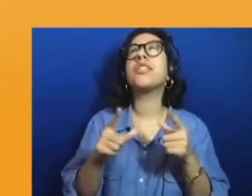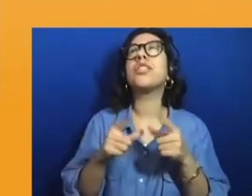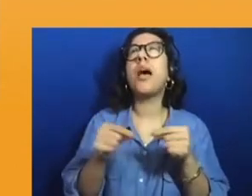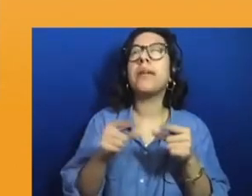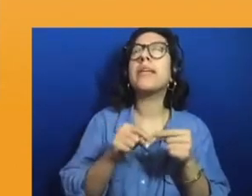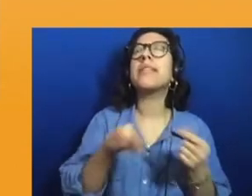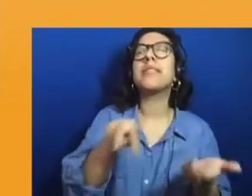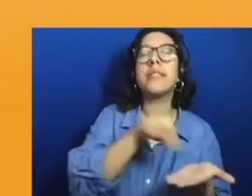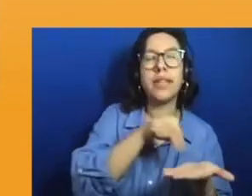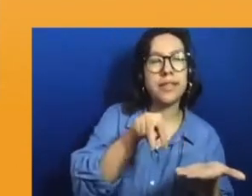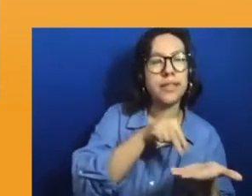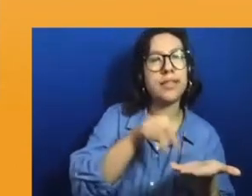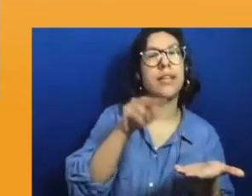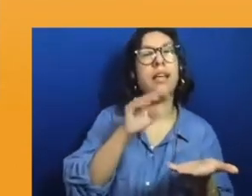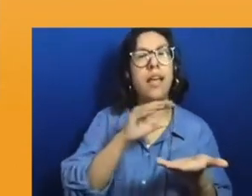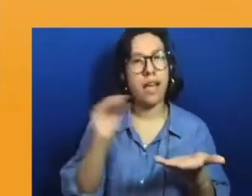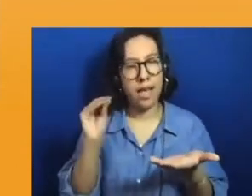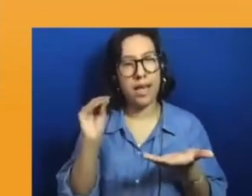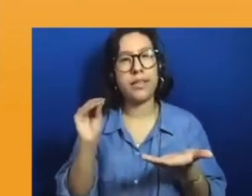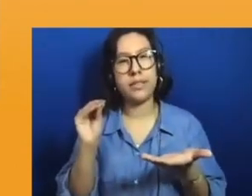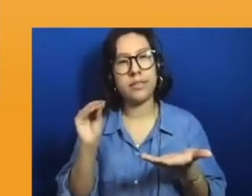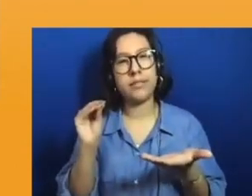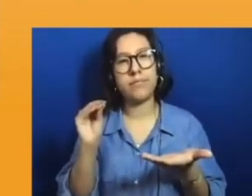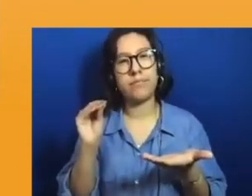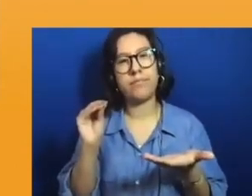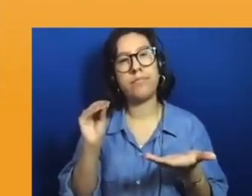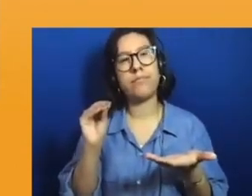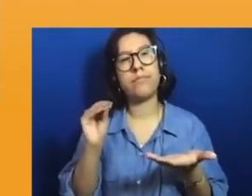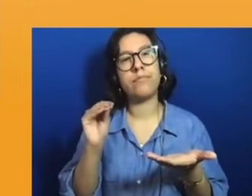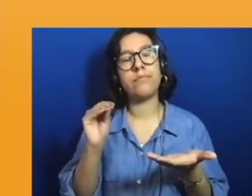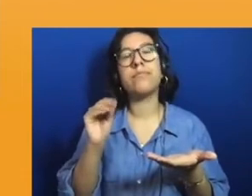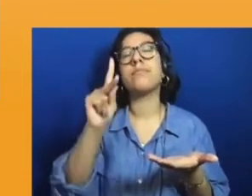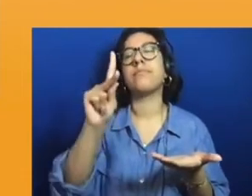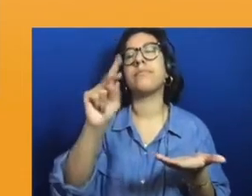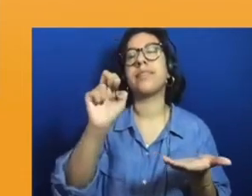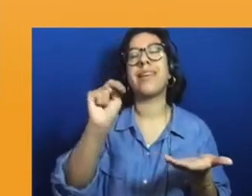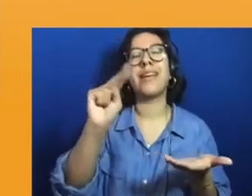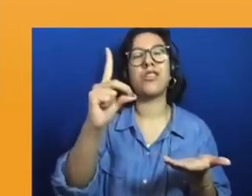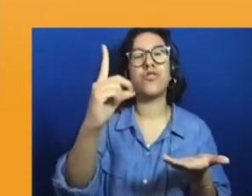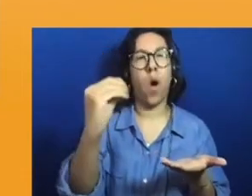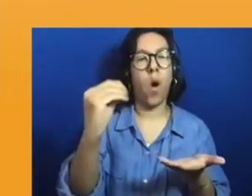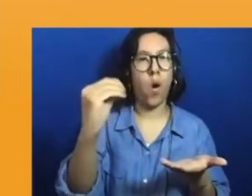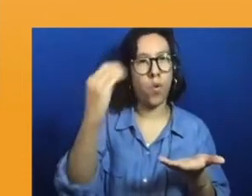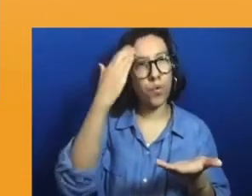la danza japonesa y kendo es